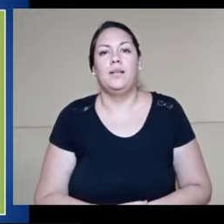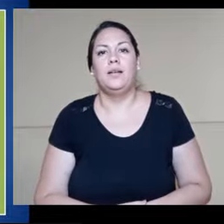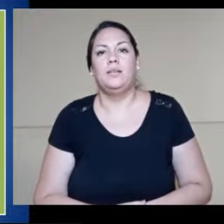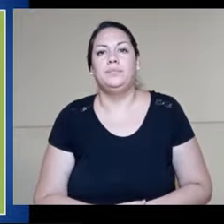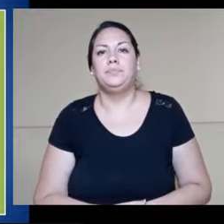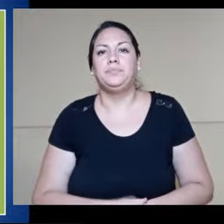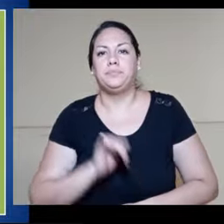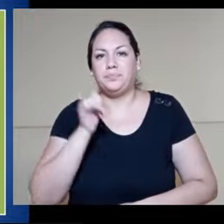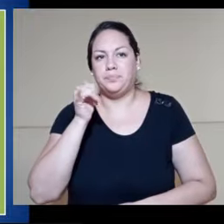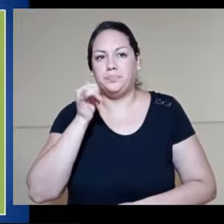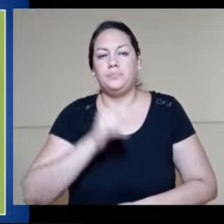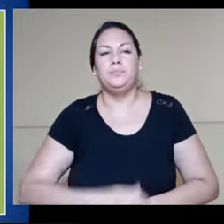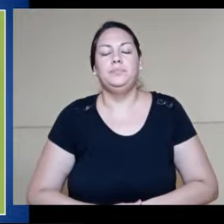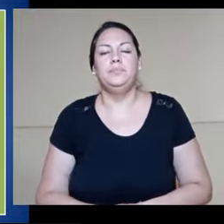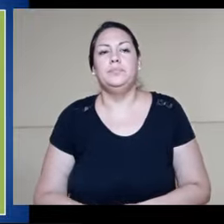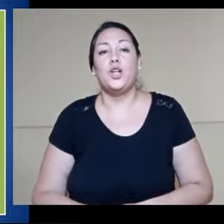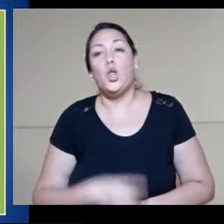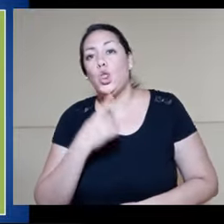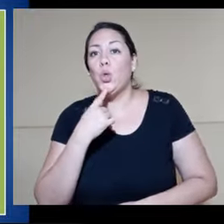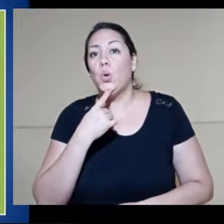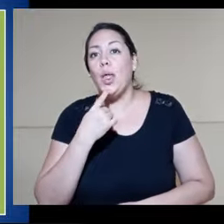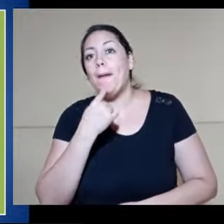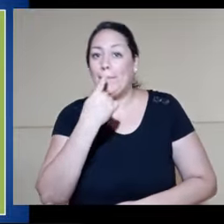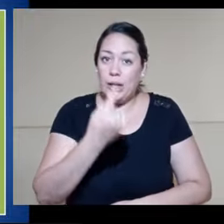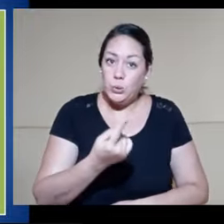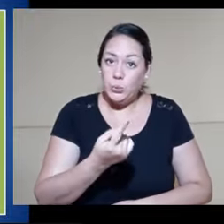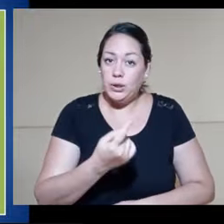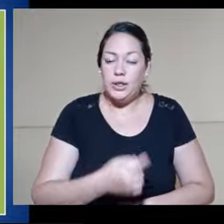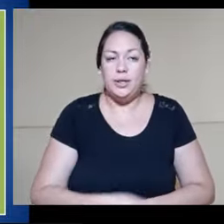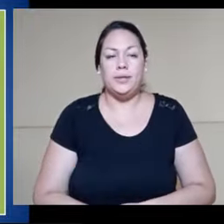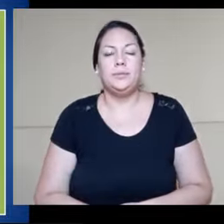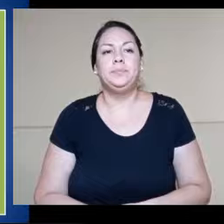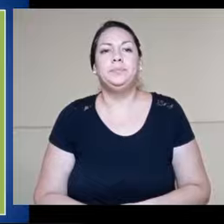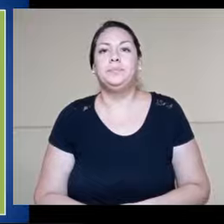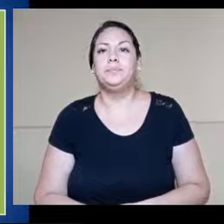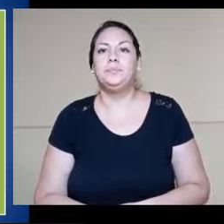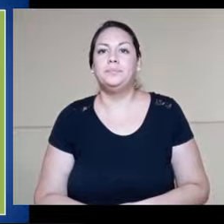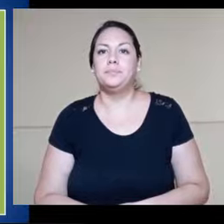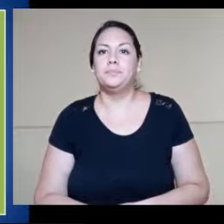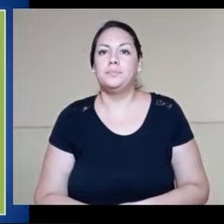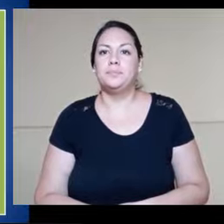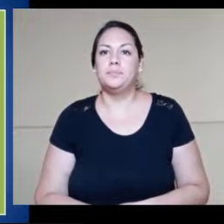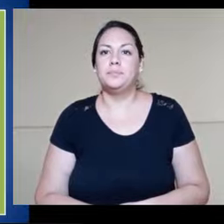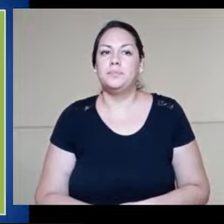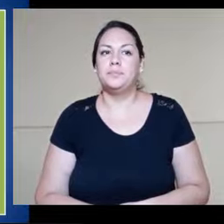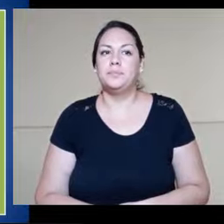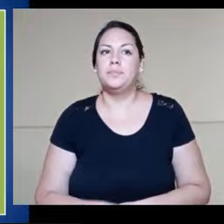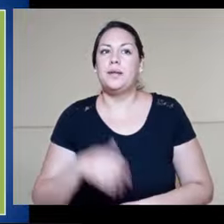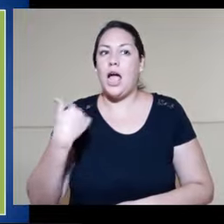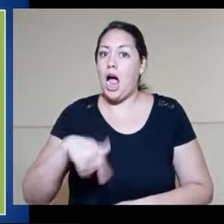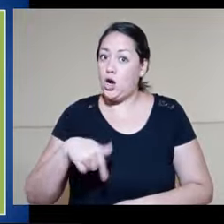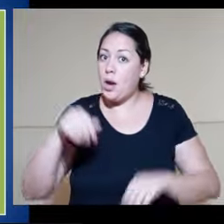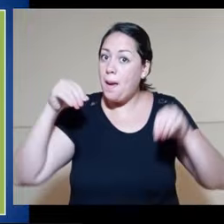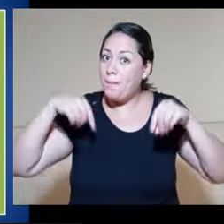¿Me siguen hasta ahí? Sí. ¿Sí? ¿Pregunta? Sí, profe.